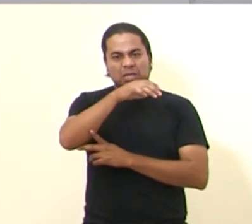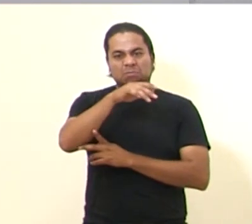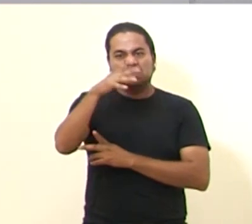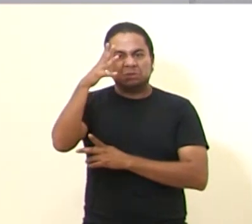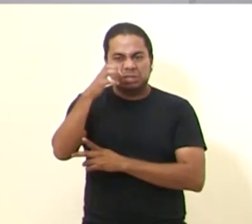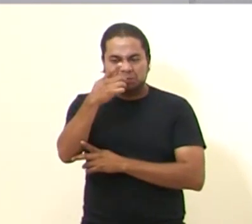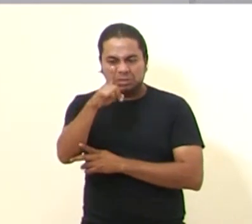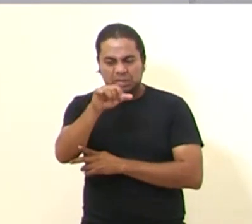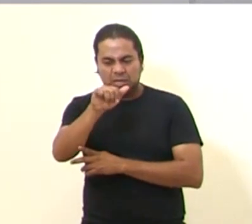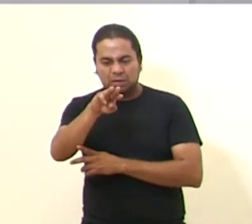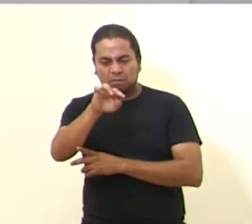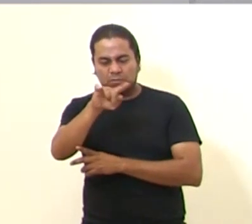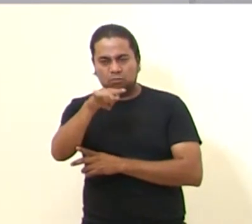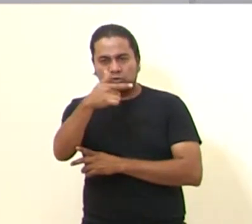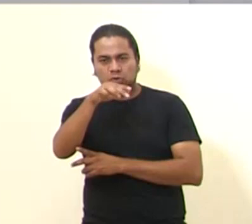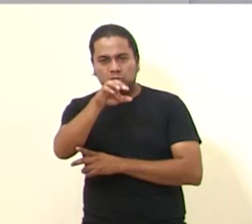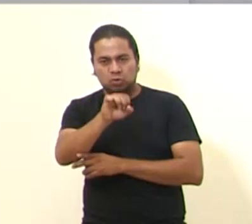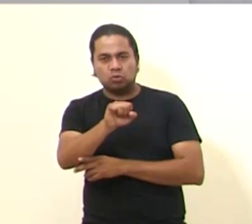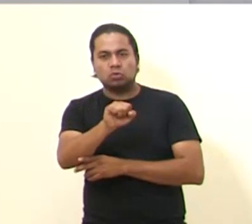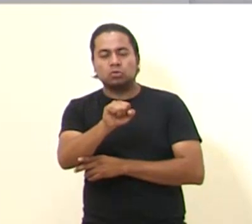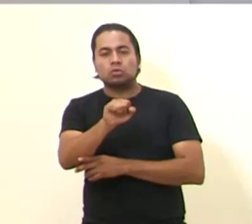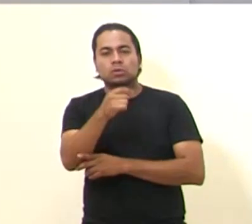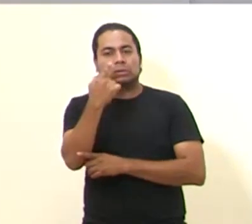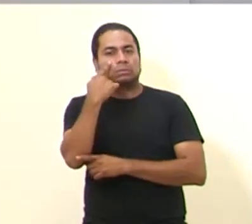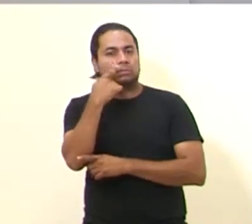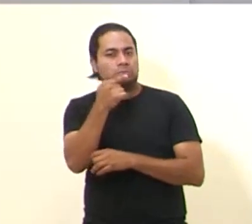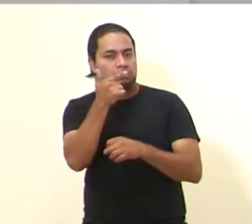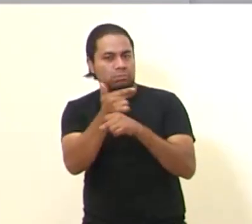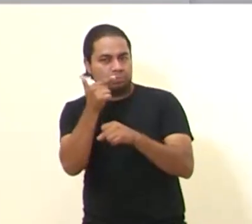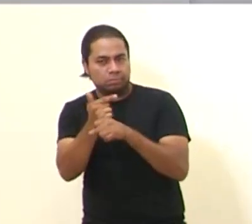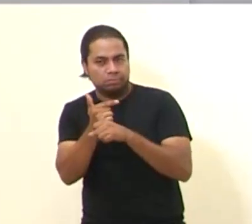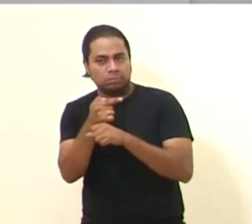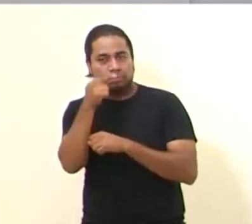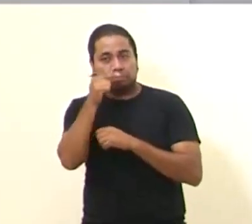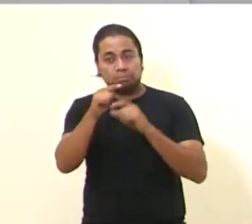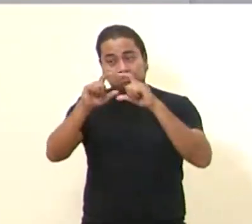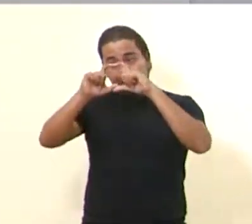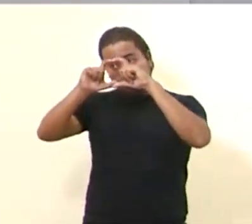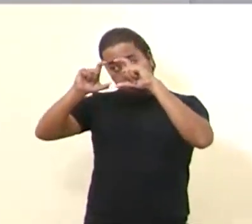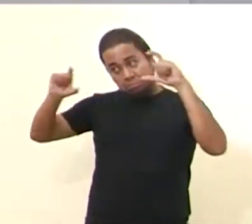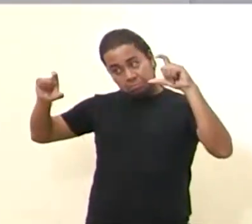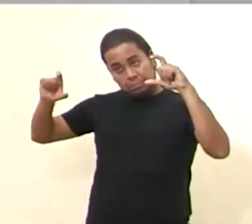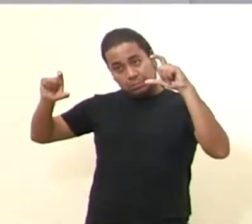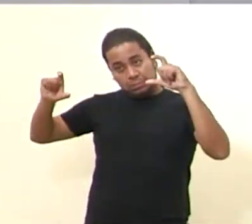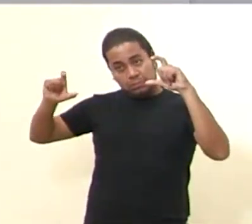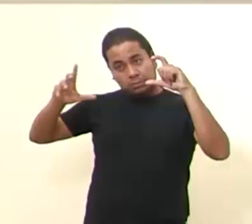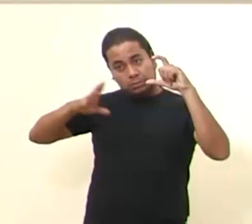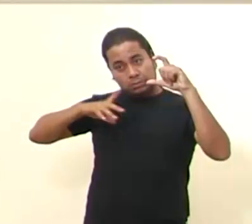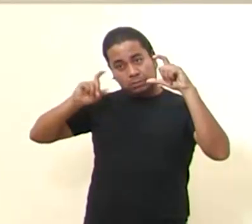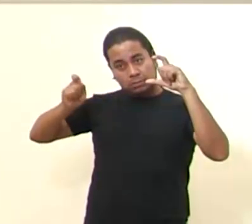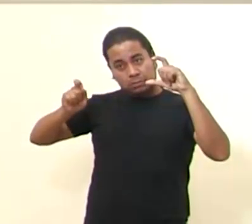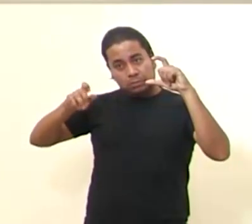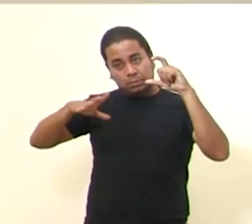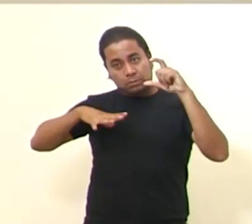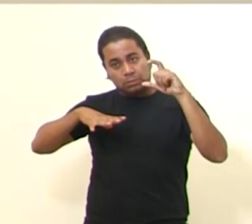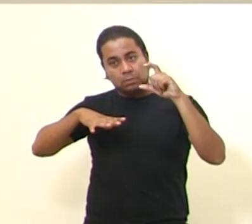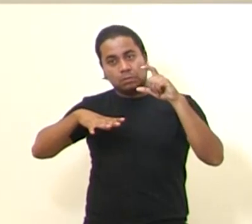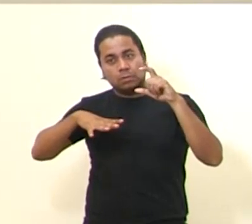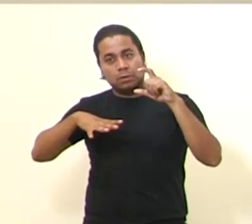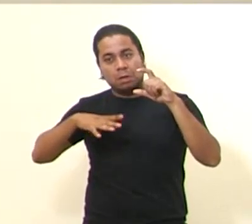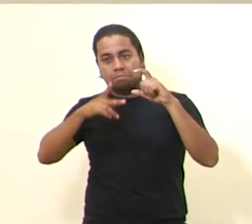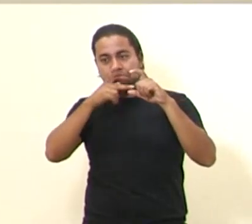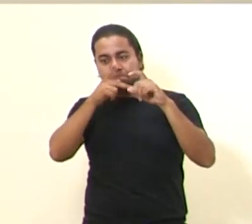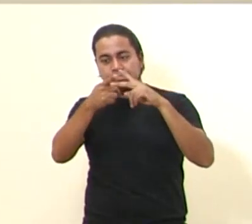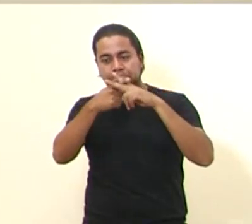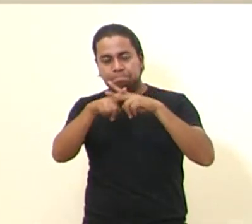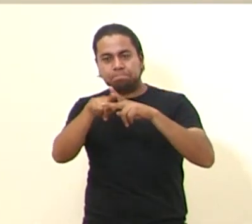Amuzgos. Como se pudieron dar cuenta, en este primer subtema se está desarrollando un párrafo que